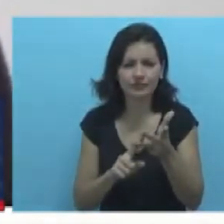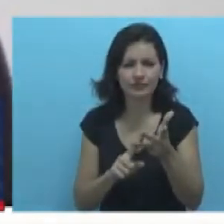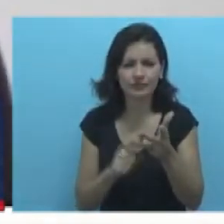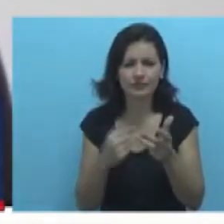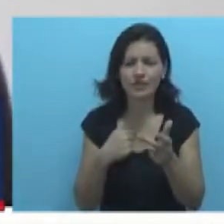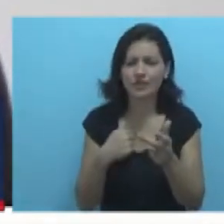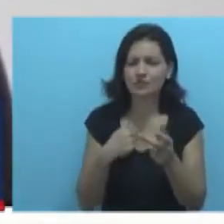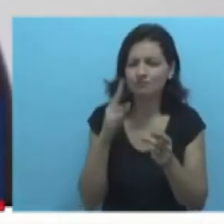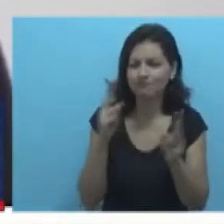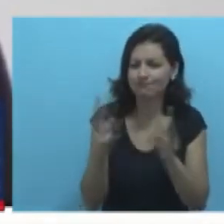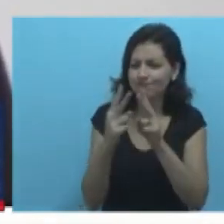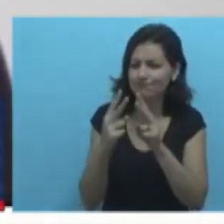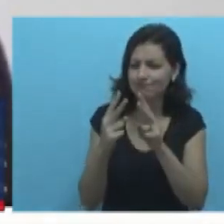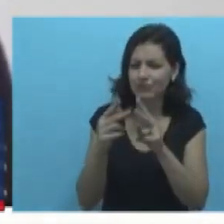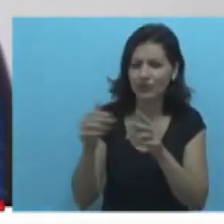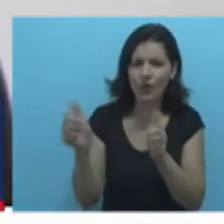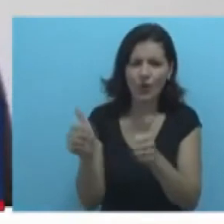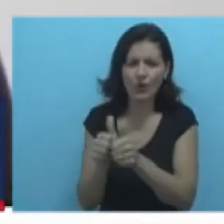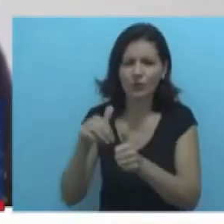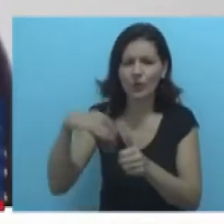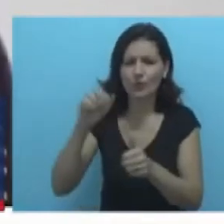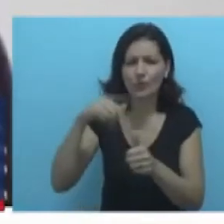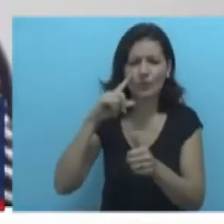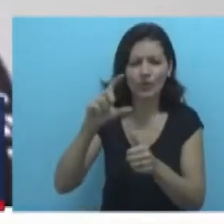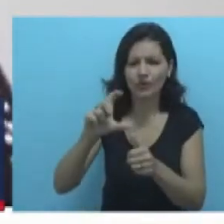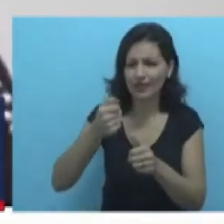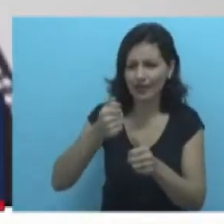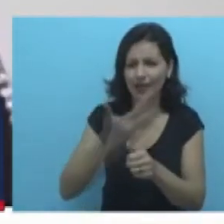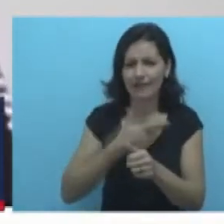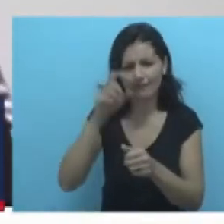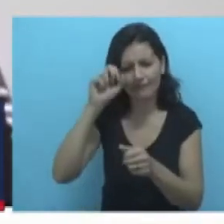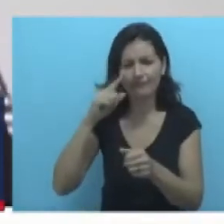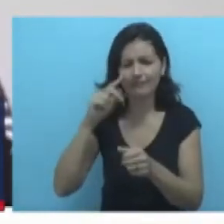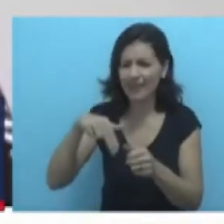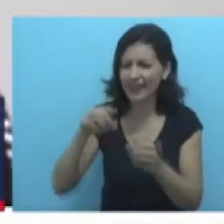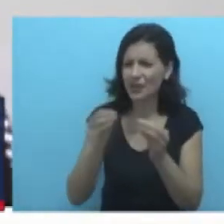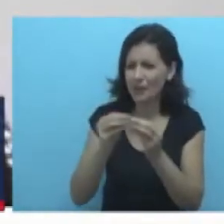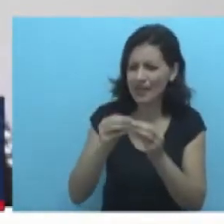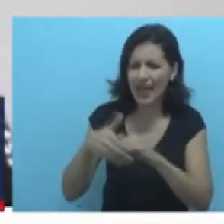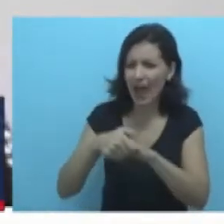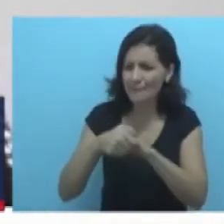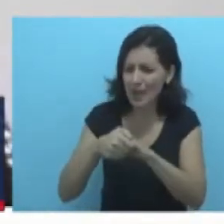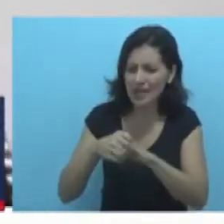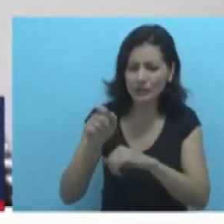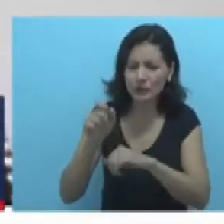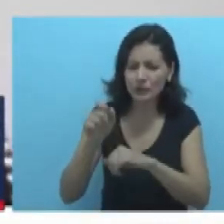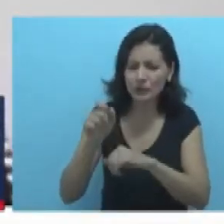con Mónica Fein, que fue su compañera y amiga entrañable.